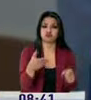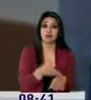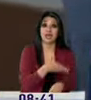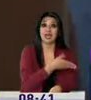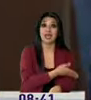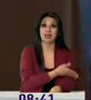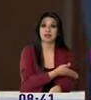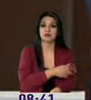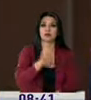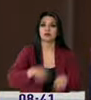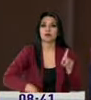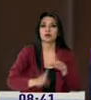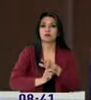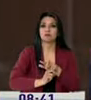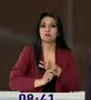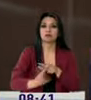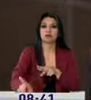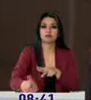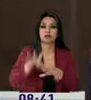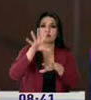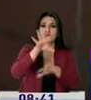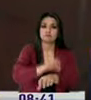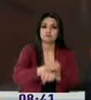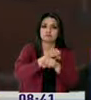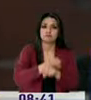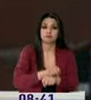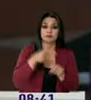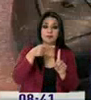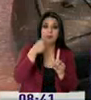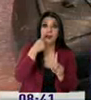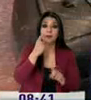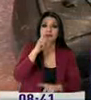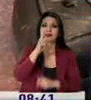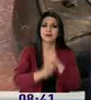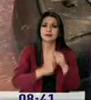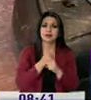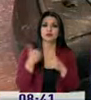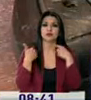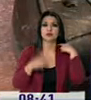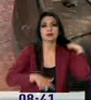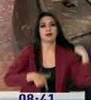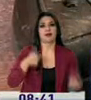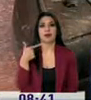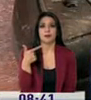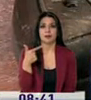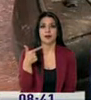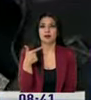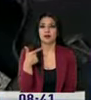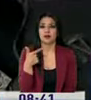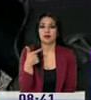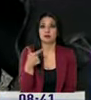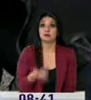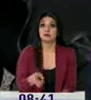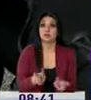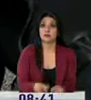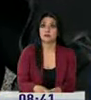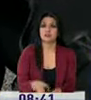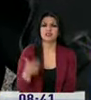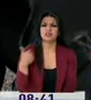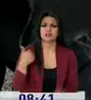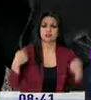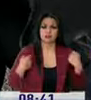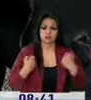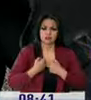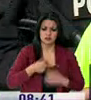no tuvo oportunidad a correr, fue detenido. El sujeto de 30 años de edad cargaba un arma de fuego y lo que sorprendió a muchos, llevaba puesto